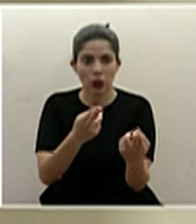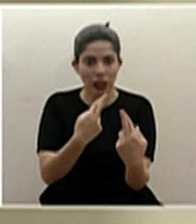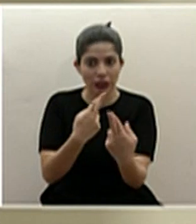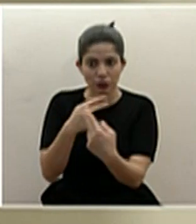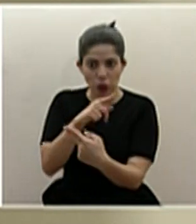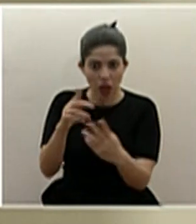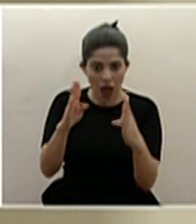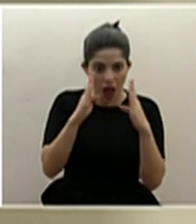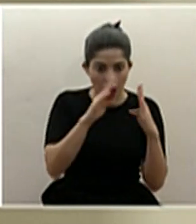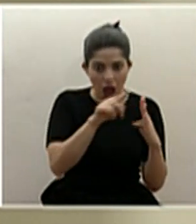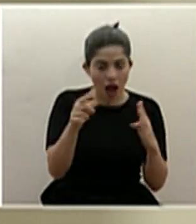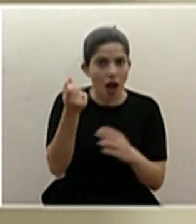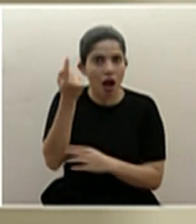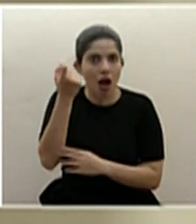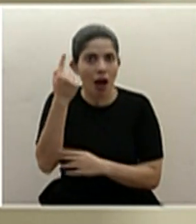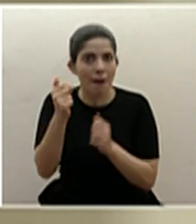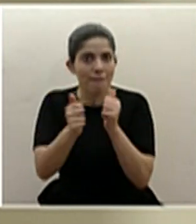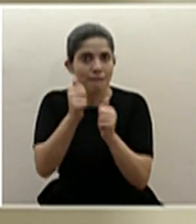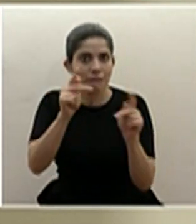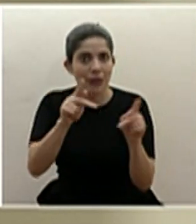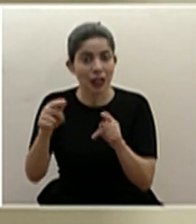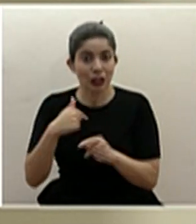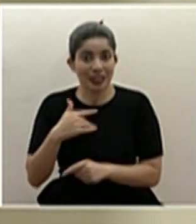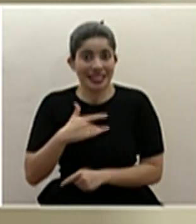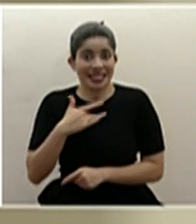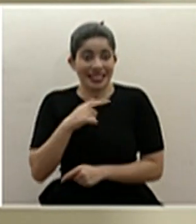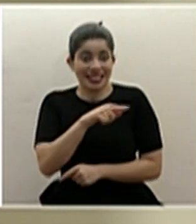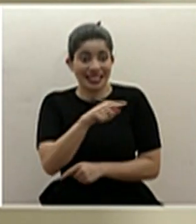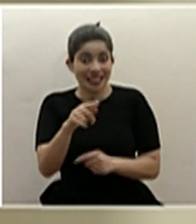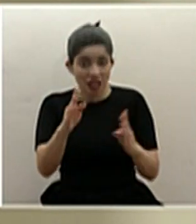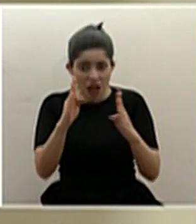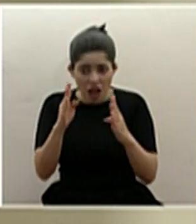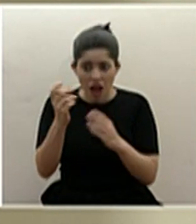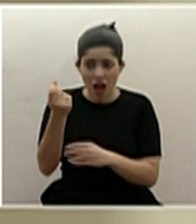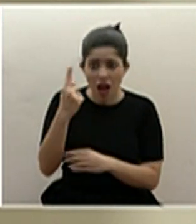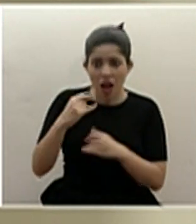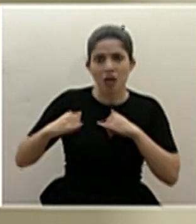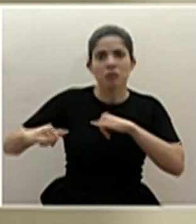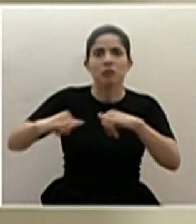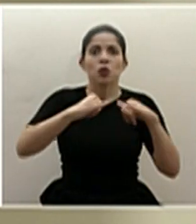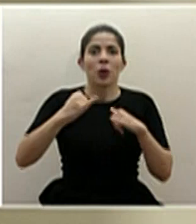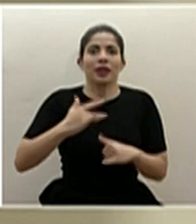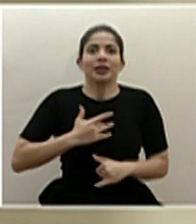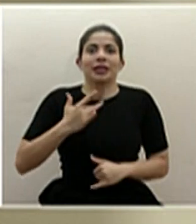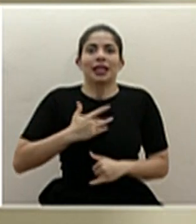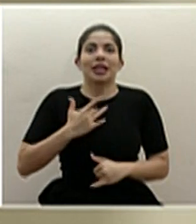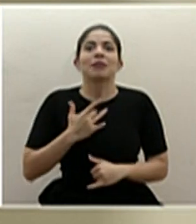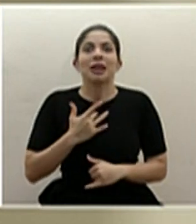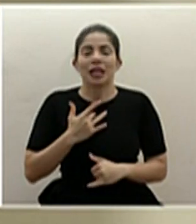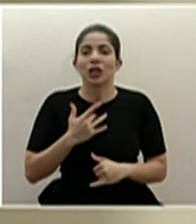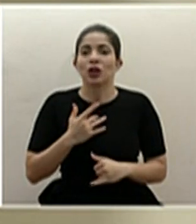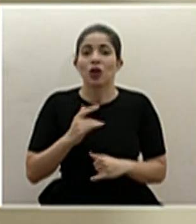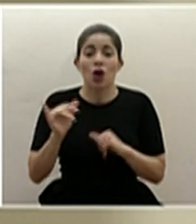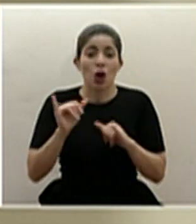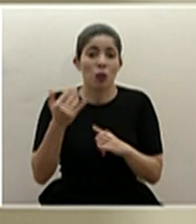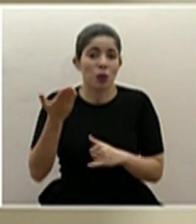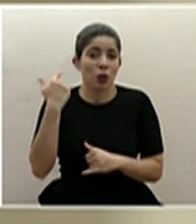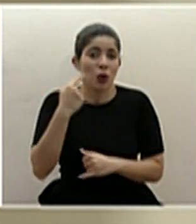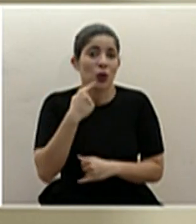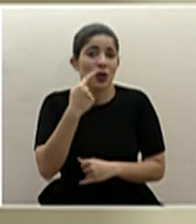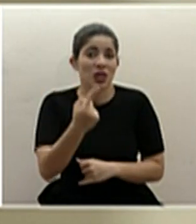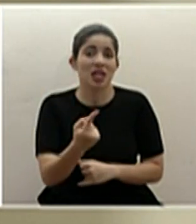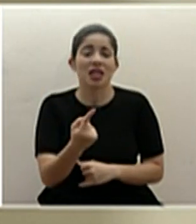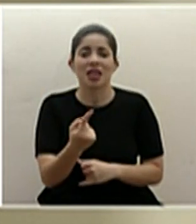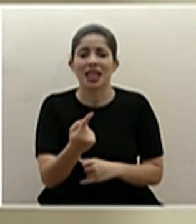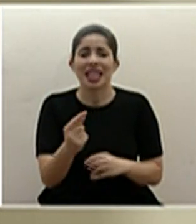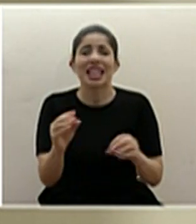un entendimiento de la población que yo siento que estamos todos de verdad en este mismo sentir de que ninguna, como se lo comentaba yo